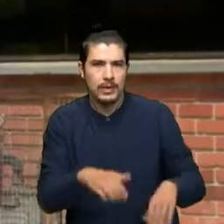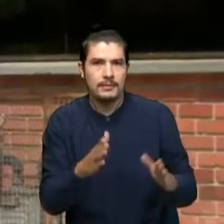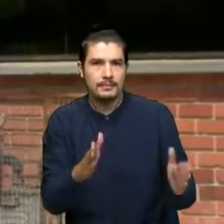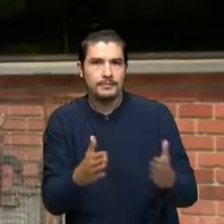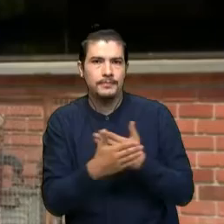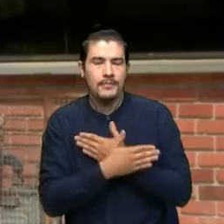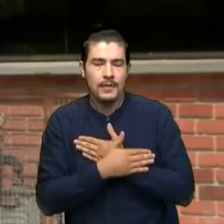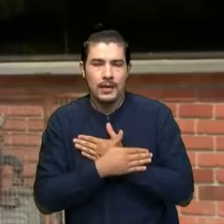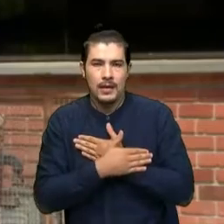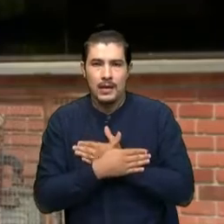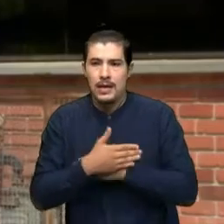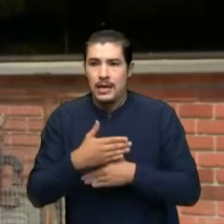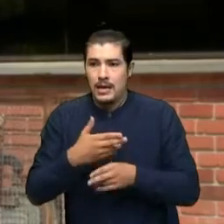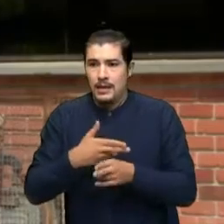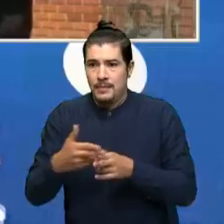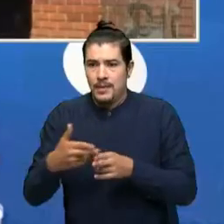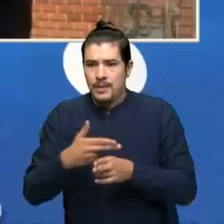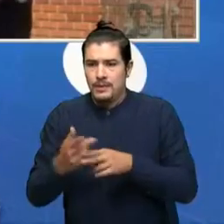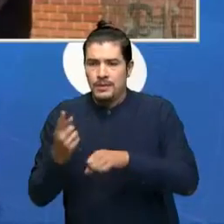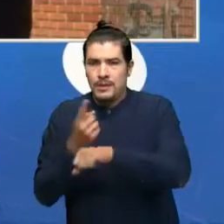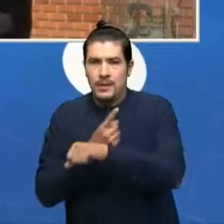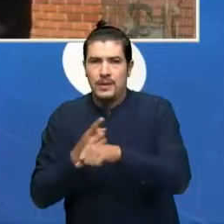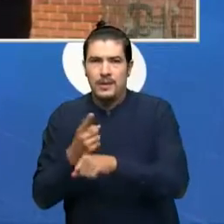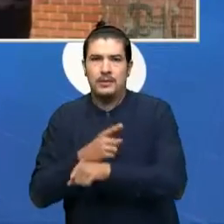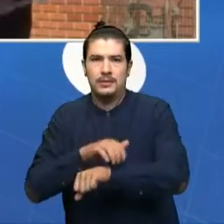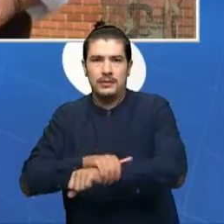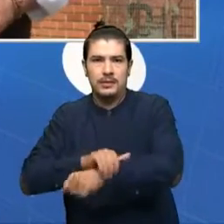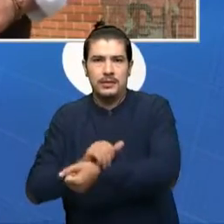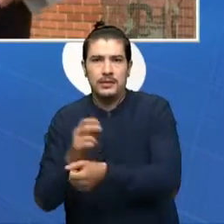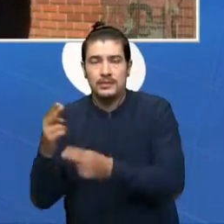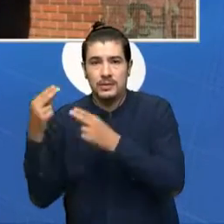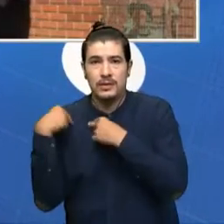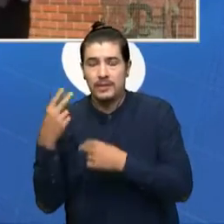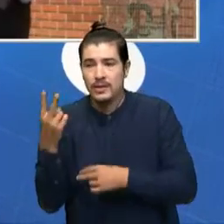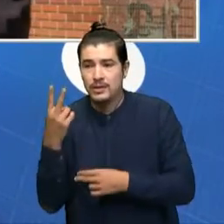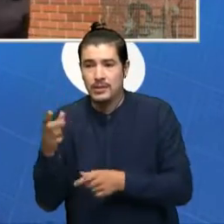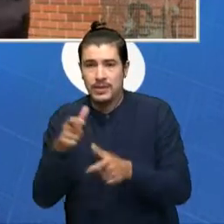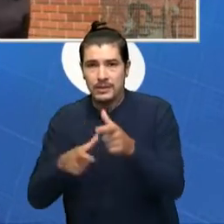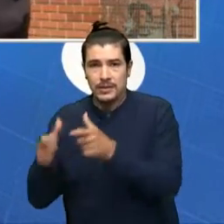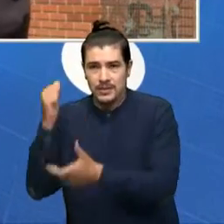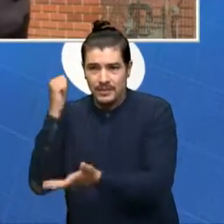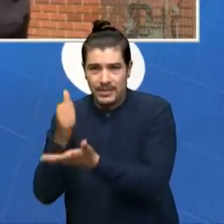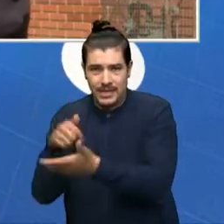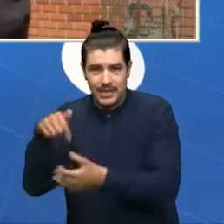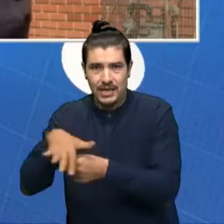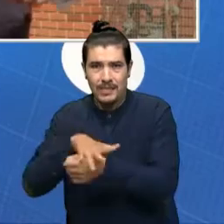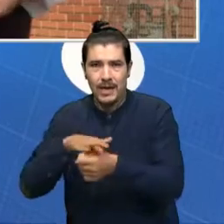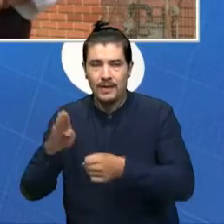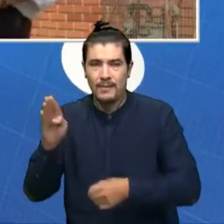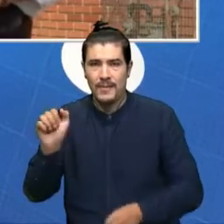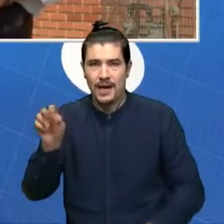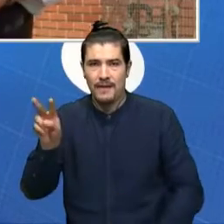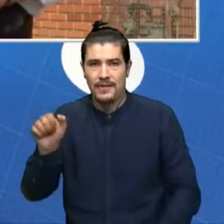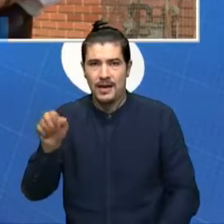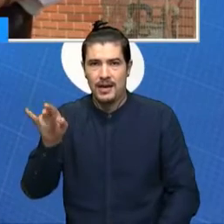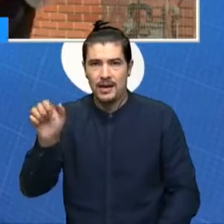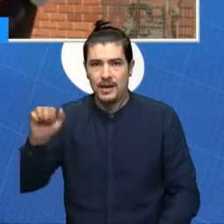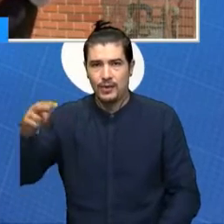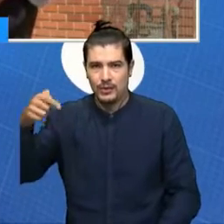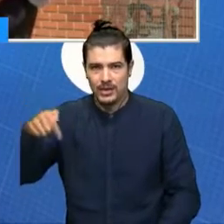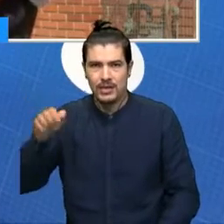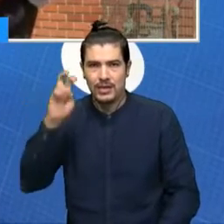las próximas horas serán capturados los responsables de estos 2 homicidios que han sucedido en este barrio en el norte de